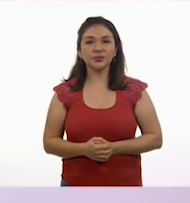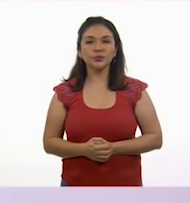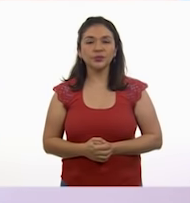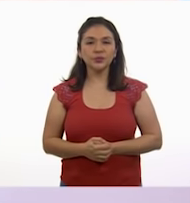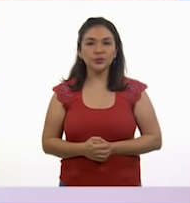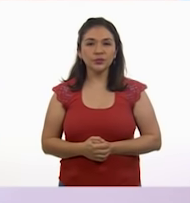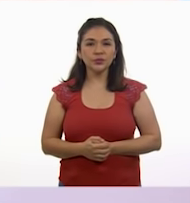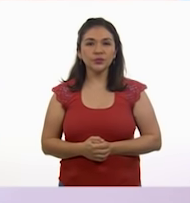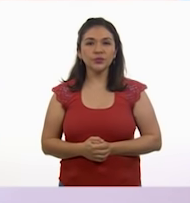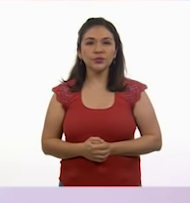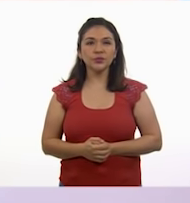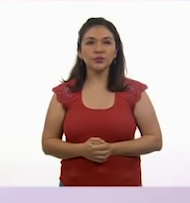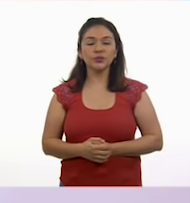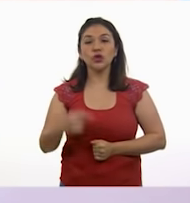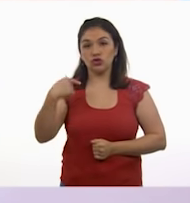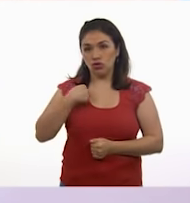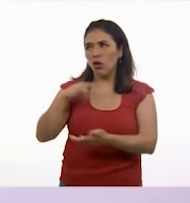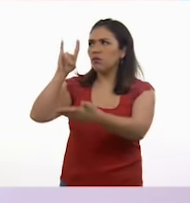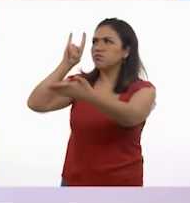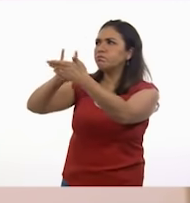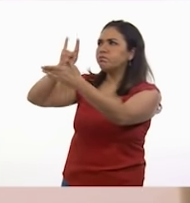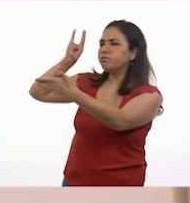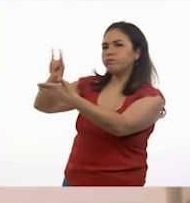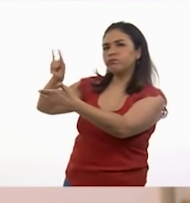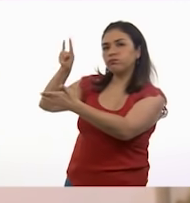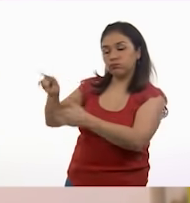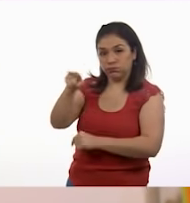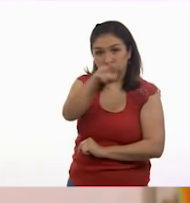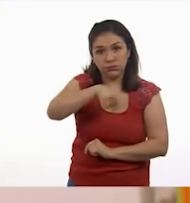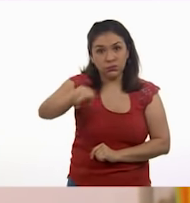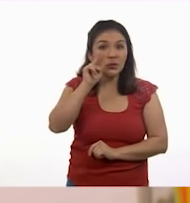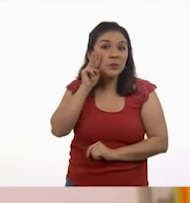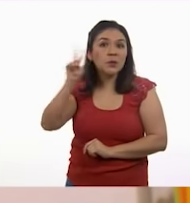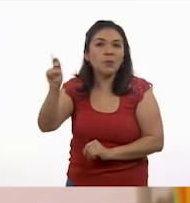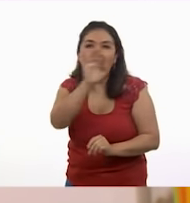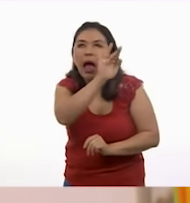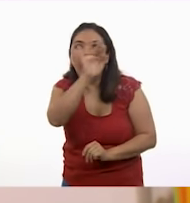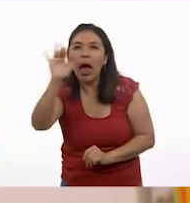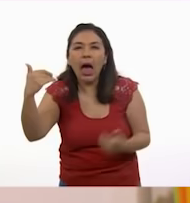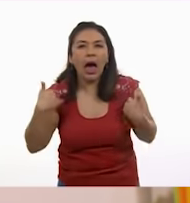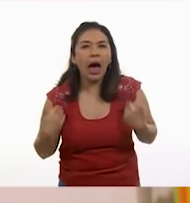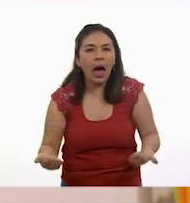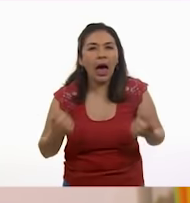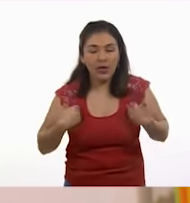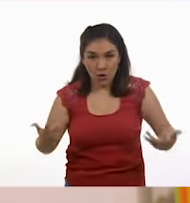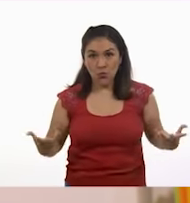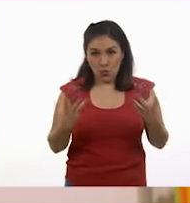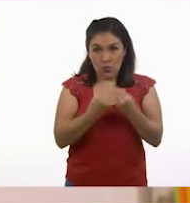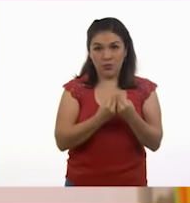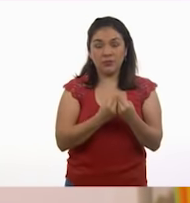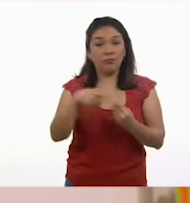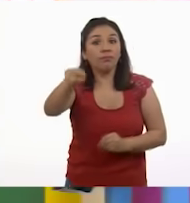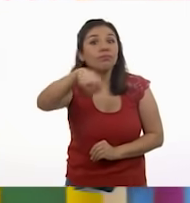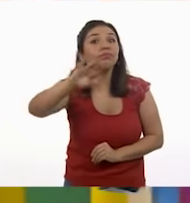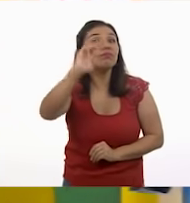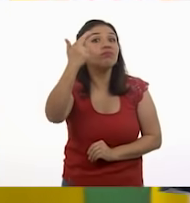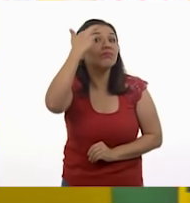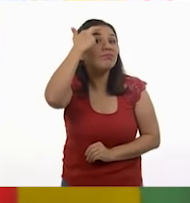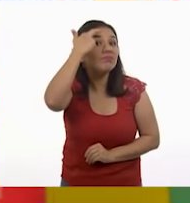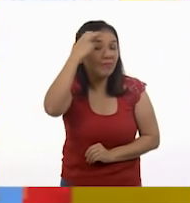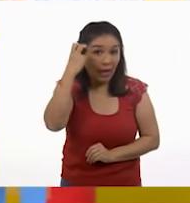me ayudas vamos a ir las pegando para que vayan leyendo las aquí con todos nosotros y recuerden